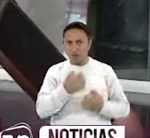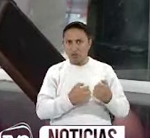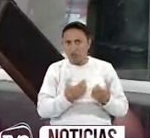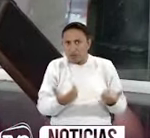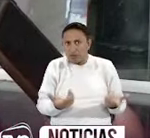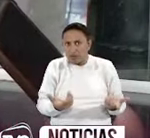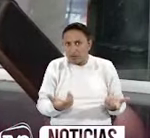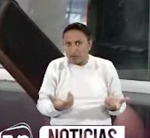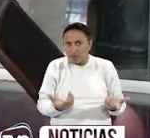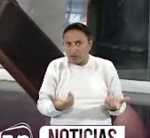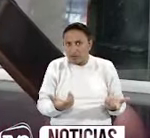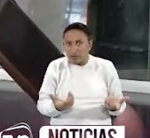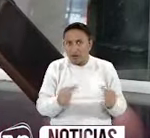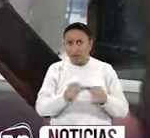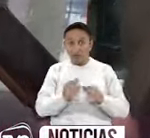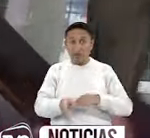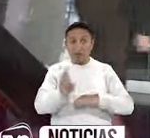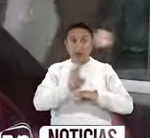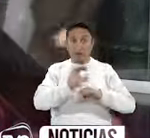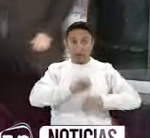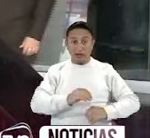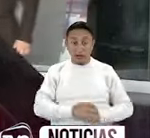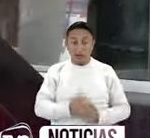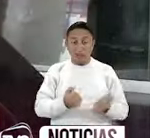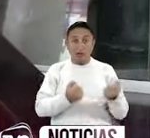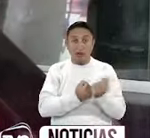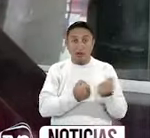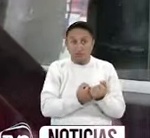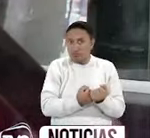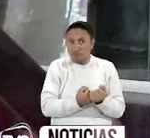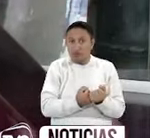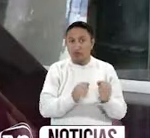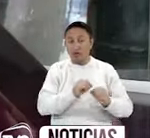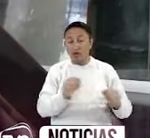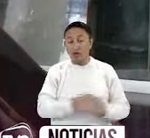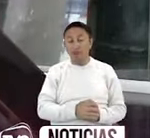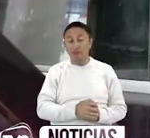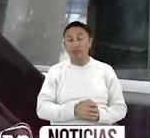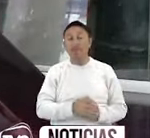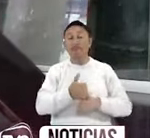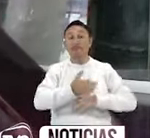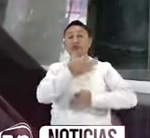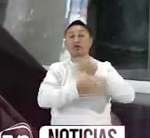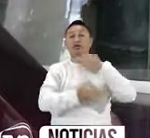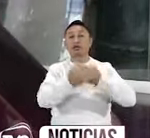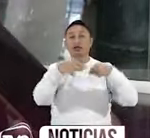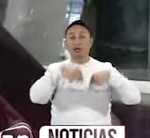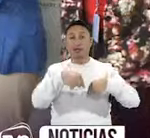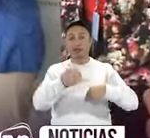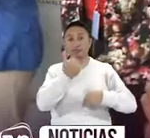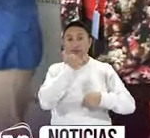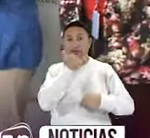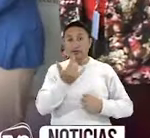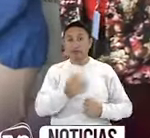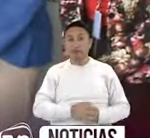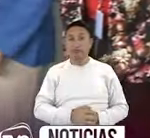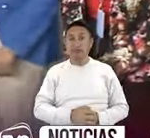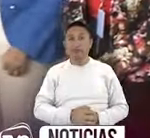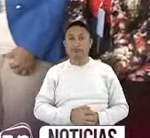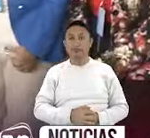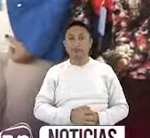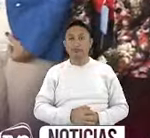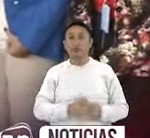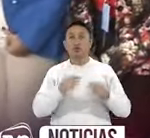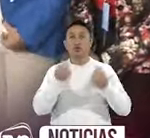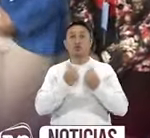de los asambleístas para apoyar o de la misma fiscal para tener una mala reacción. La bancada de Construye, que impulsó